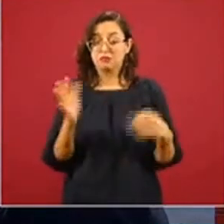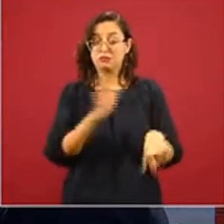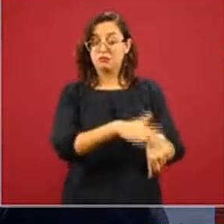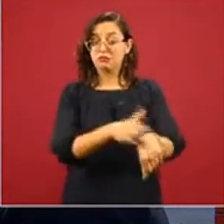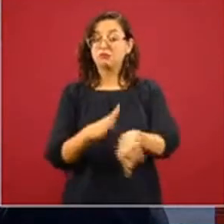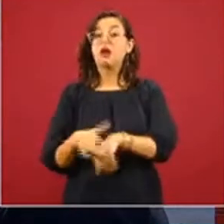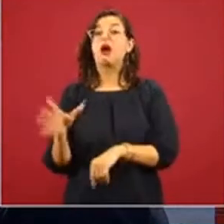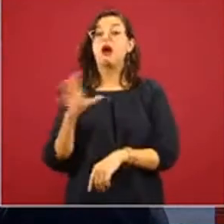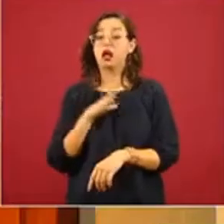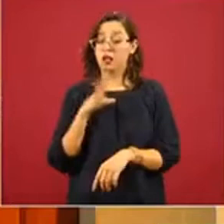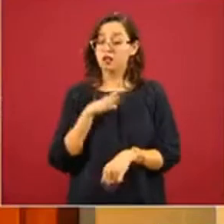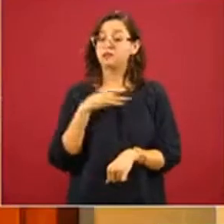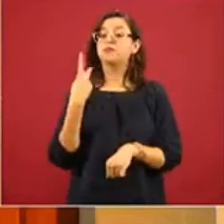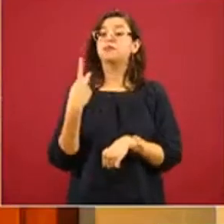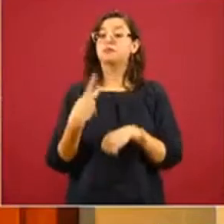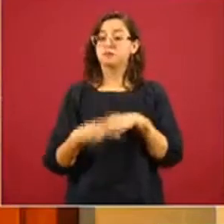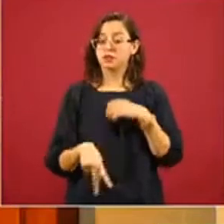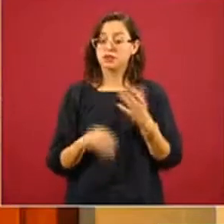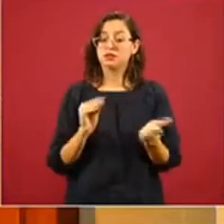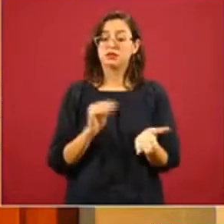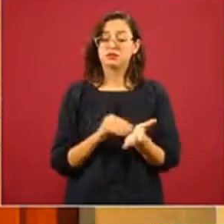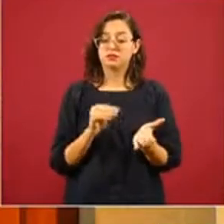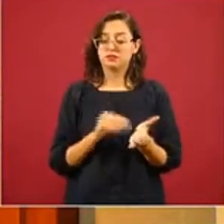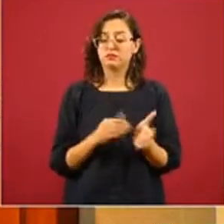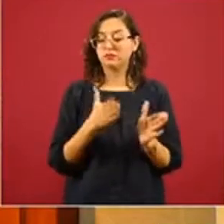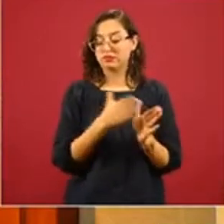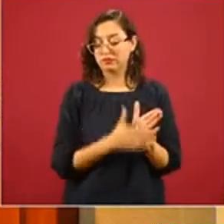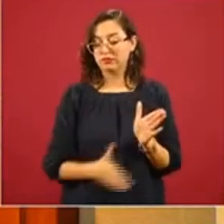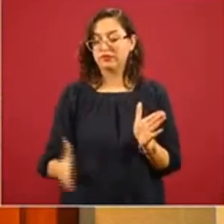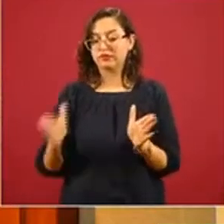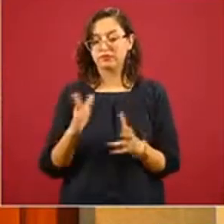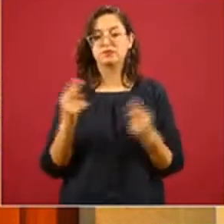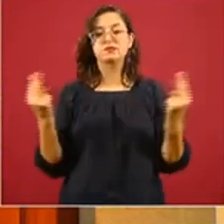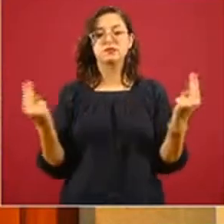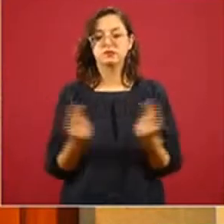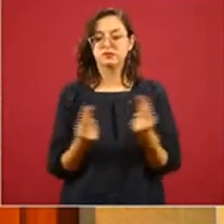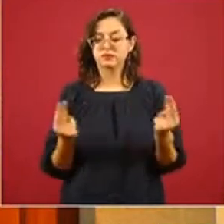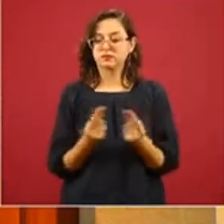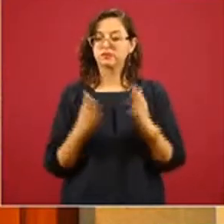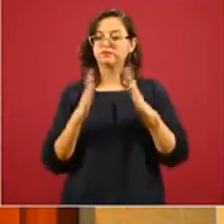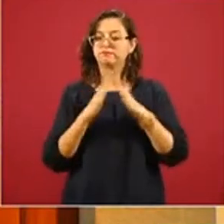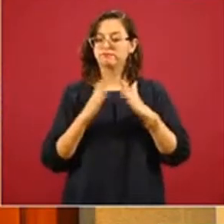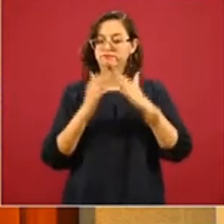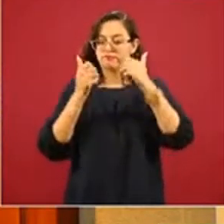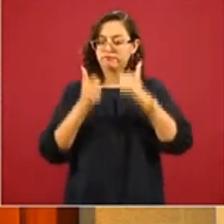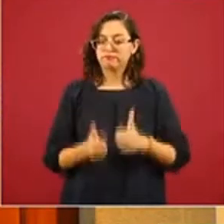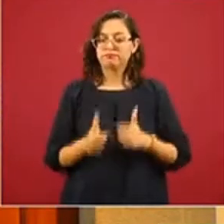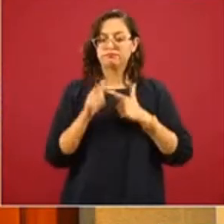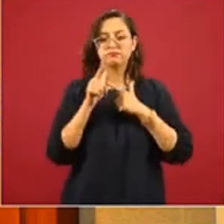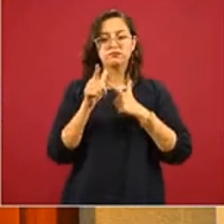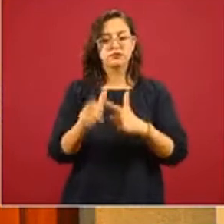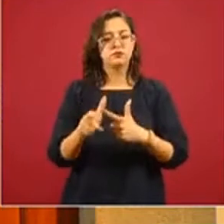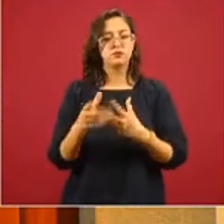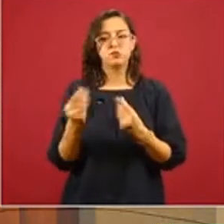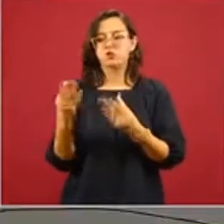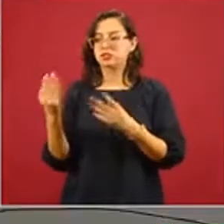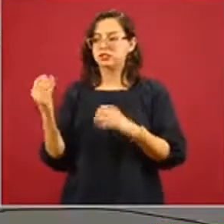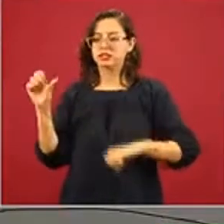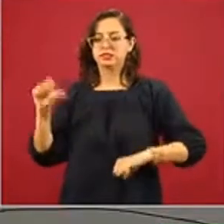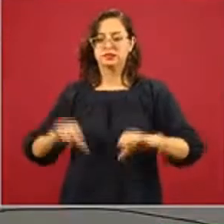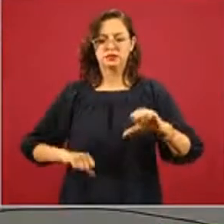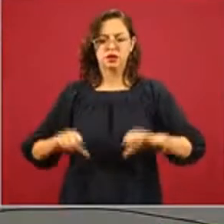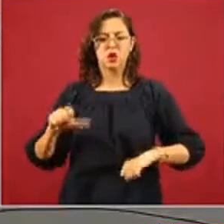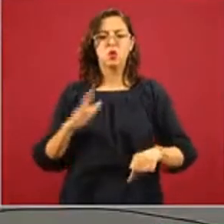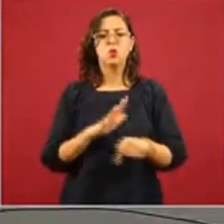a la población que todavía es tiempo y hay necesidad de continuar en casa para muchas de las actividades. ¿Cuáles son